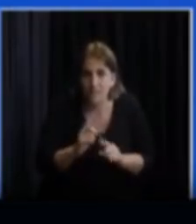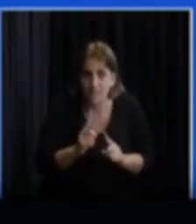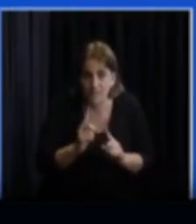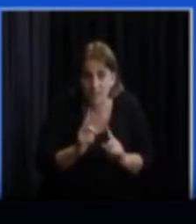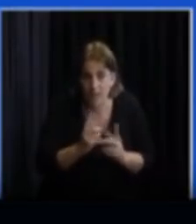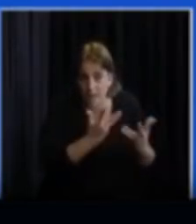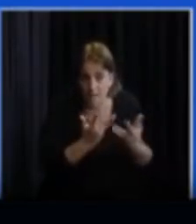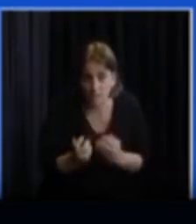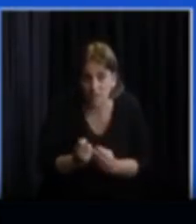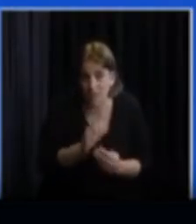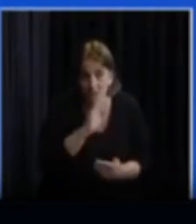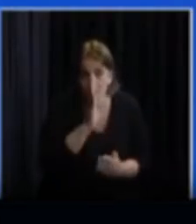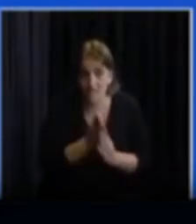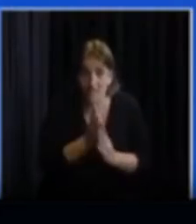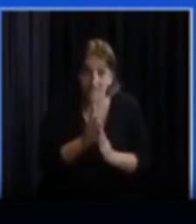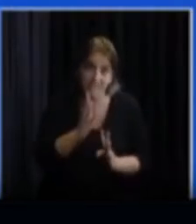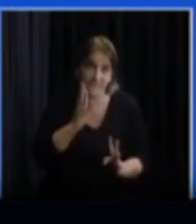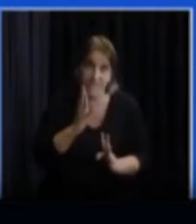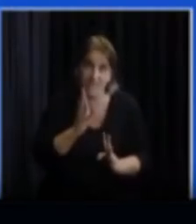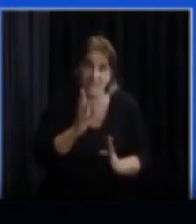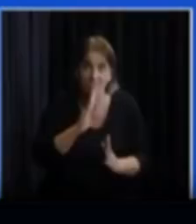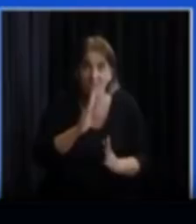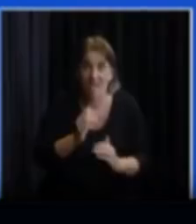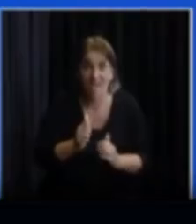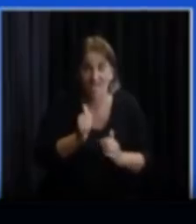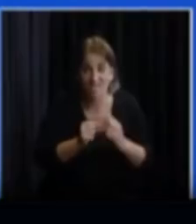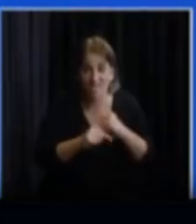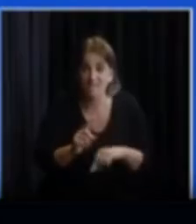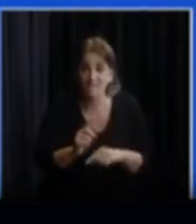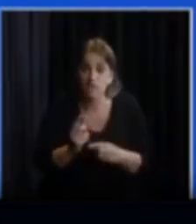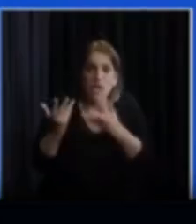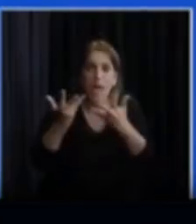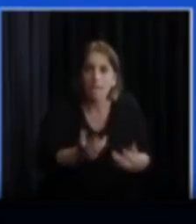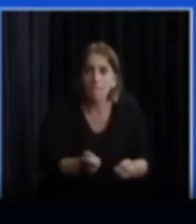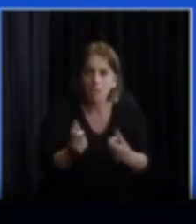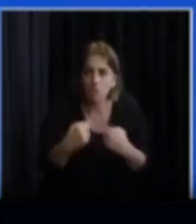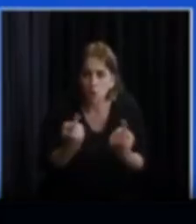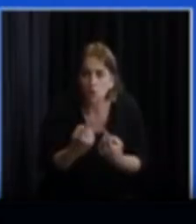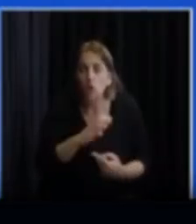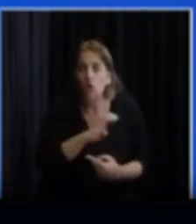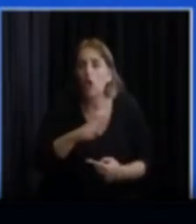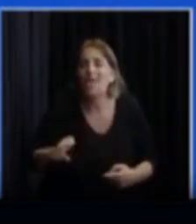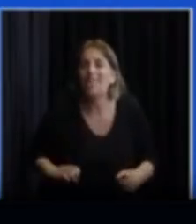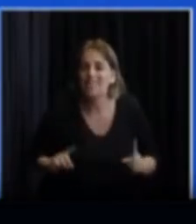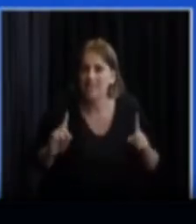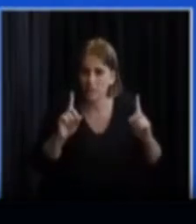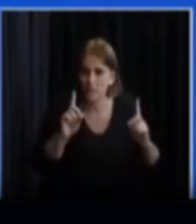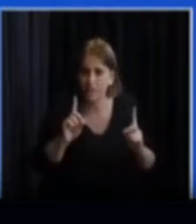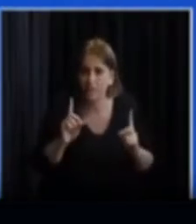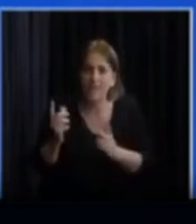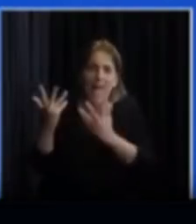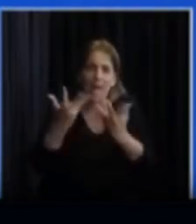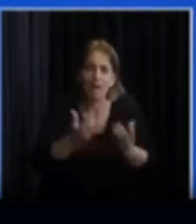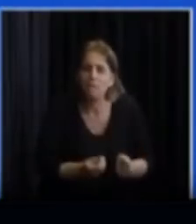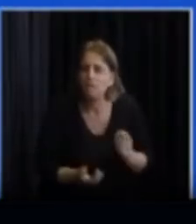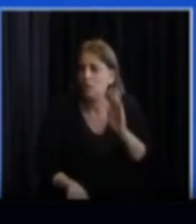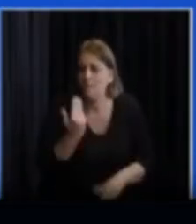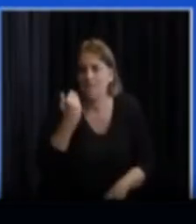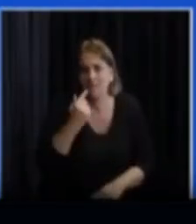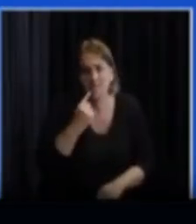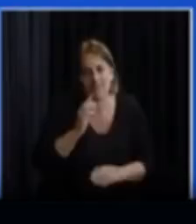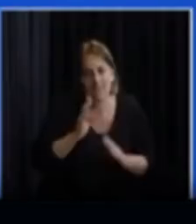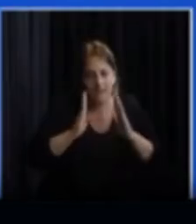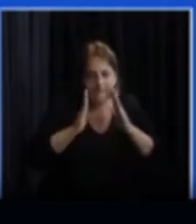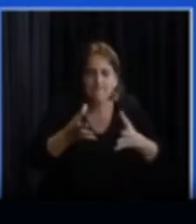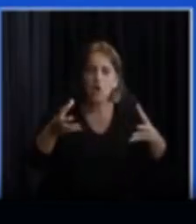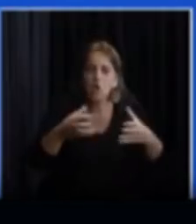rezagados. El gran apoyo nuestro, el apoyo del Estado, tiene que volcarse para los rezagados,